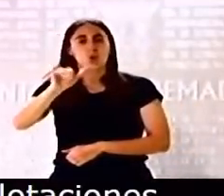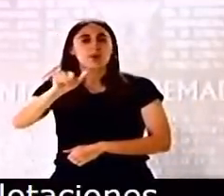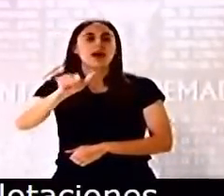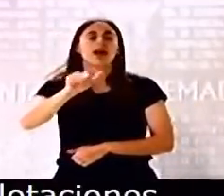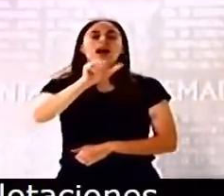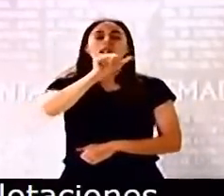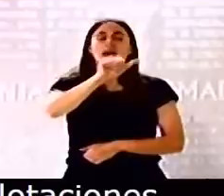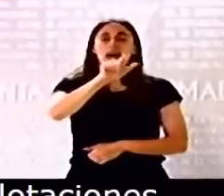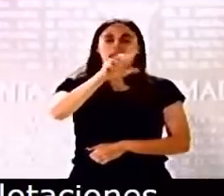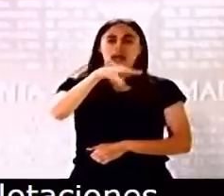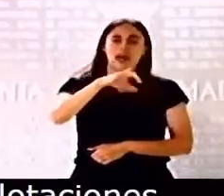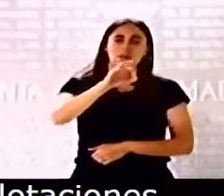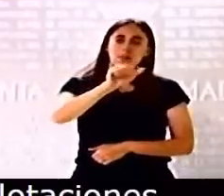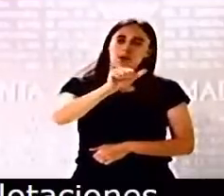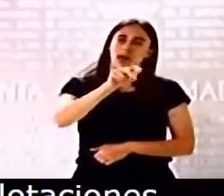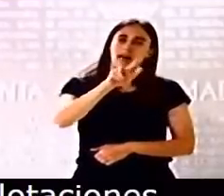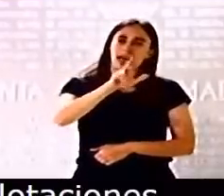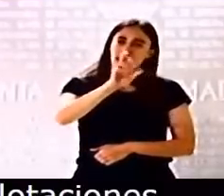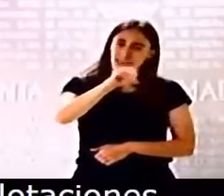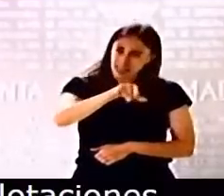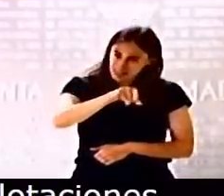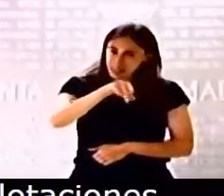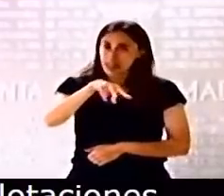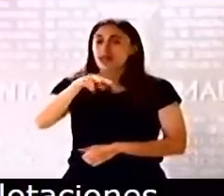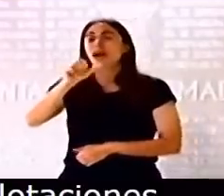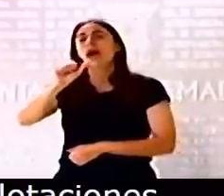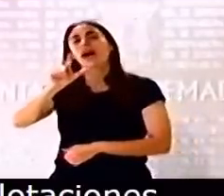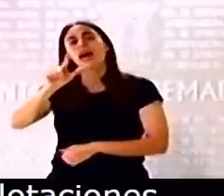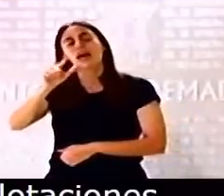de Almoharín y de Alburquerque.